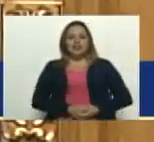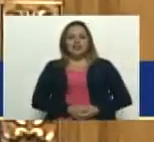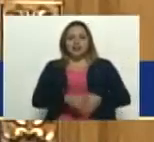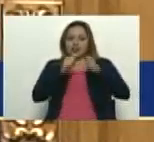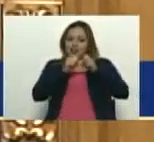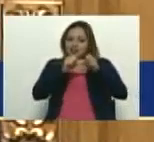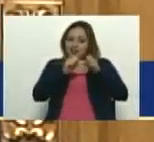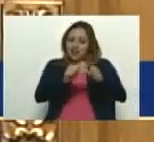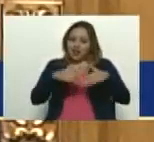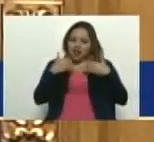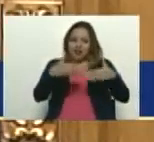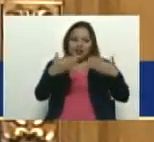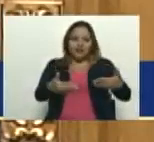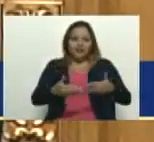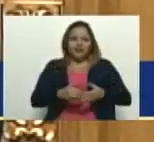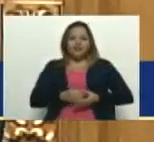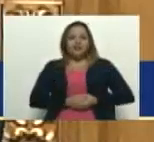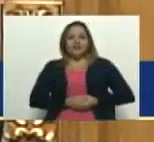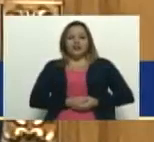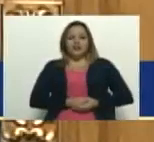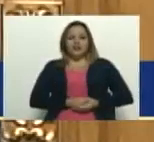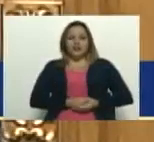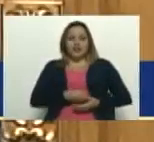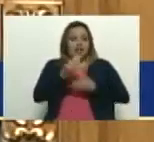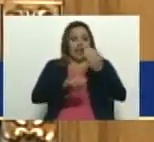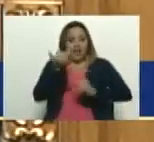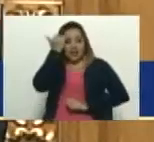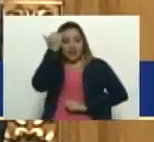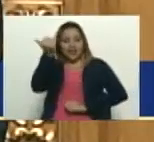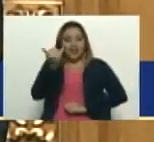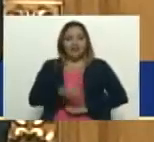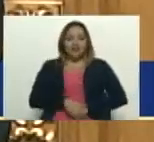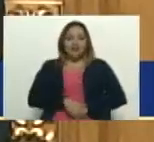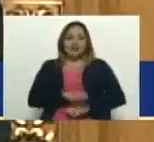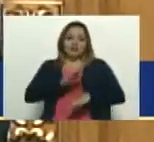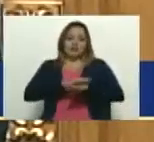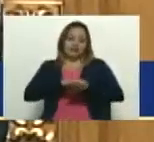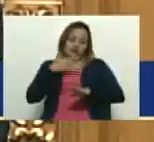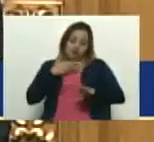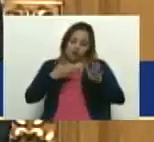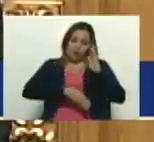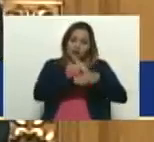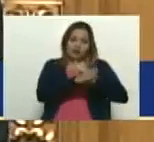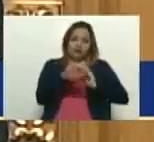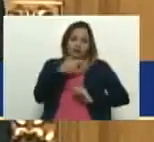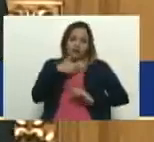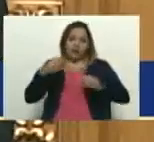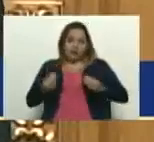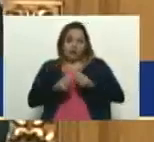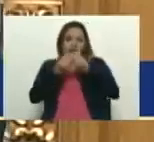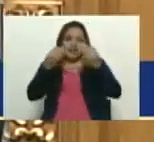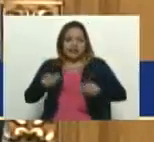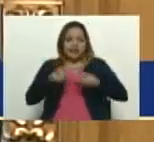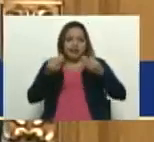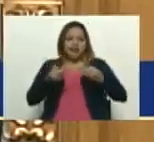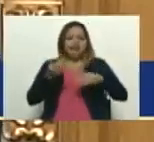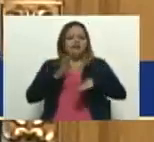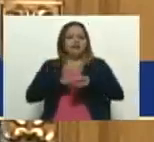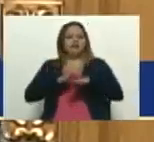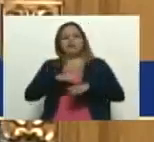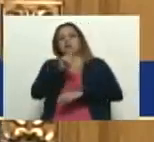adelante. Y hacia esa idea es donde yo voy. Y quiero que me acompañen siempre, porque no solamente un 16